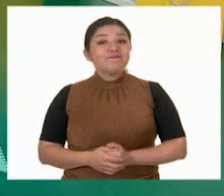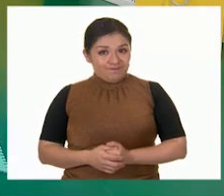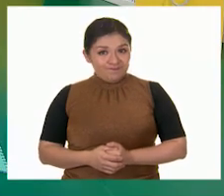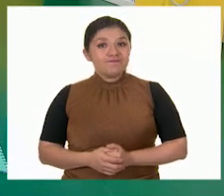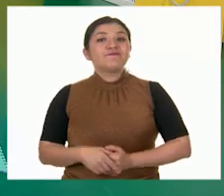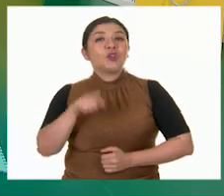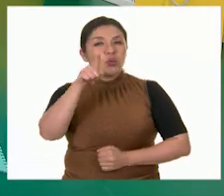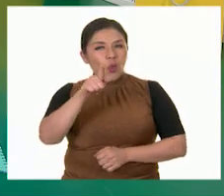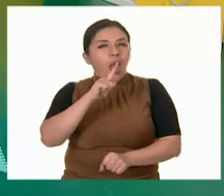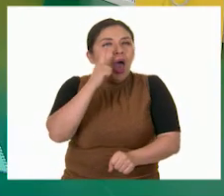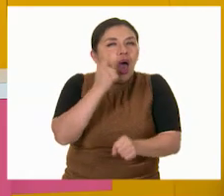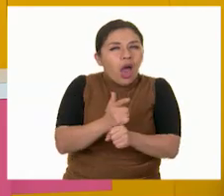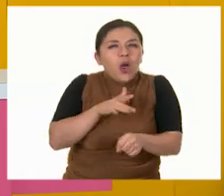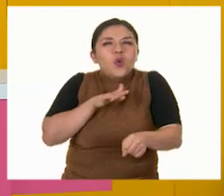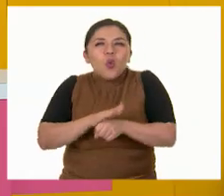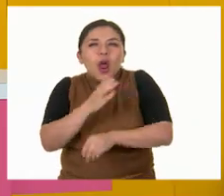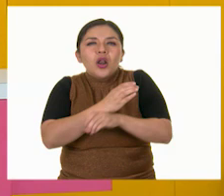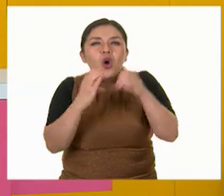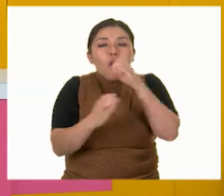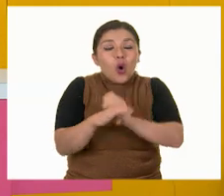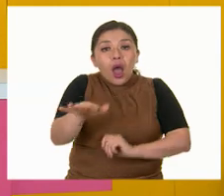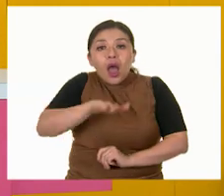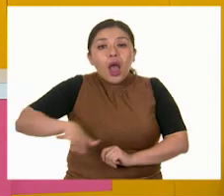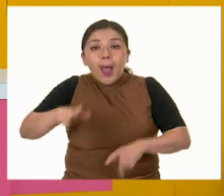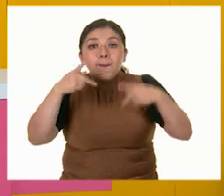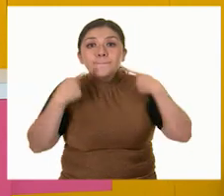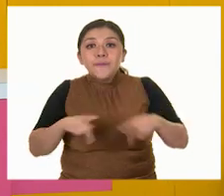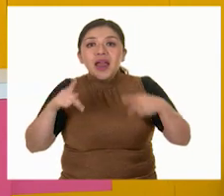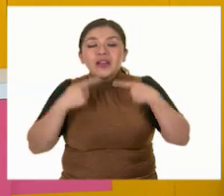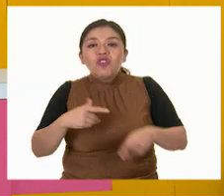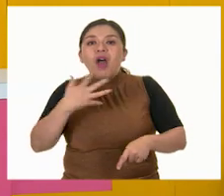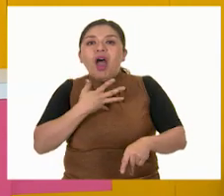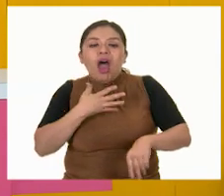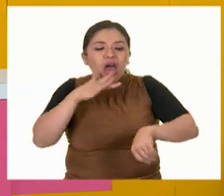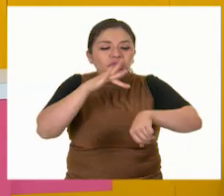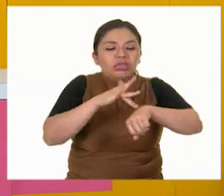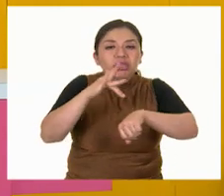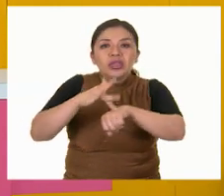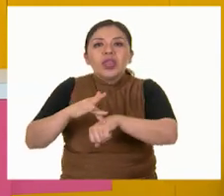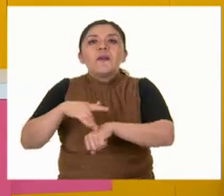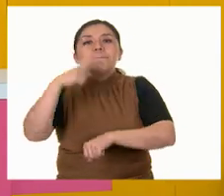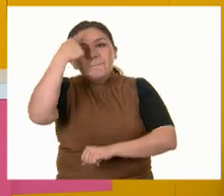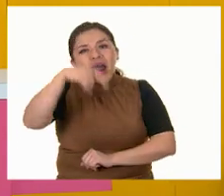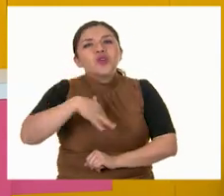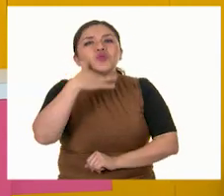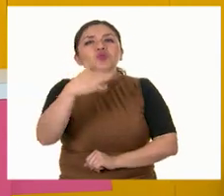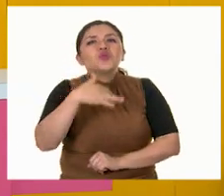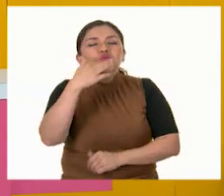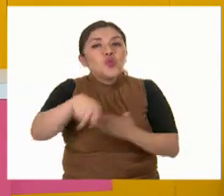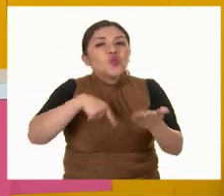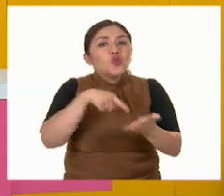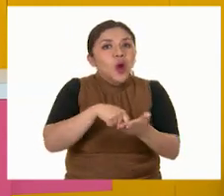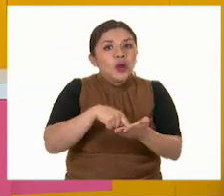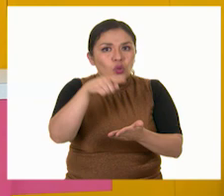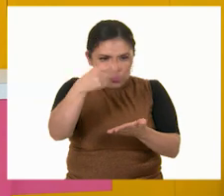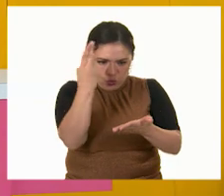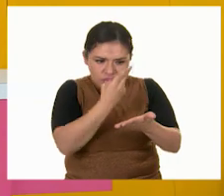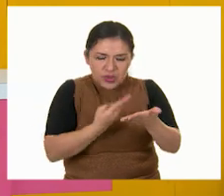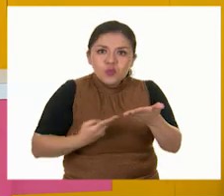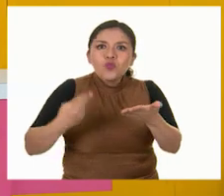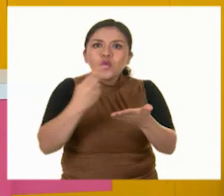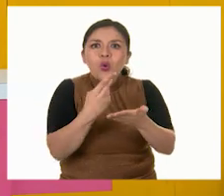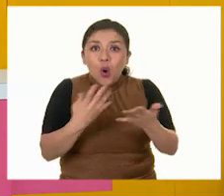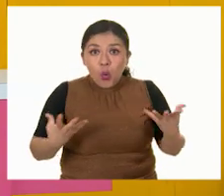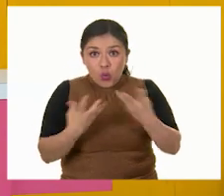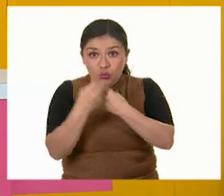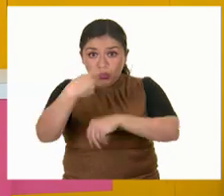Descubre los objetos donde las personas dejan su huella de microbios en los espacios comunes. Dibújalos y junto